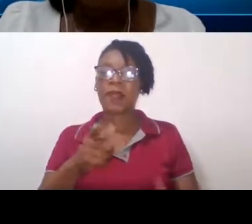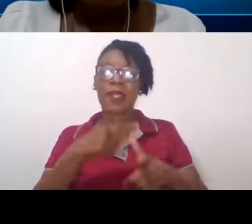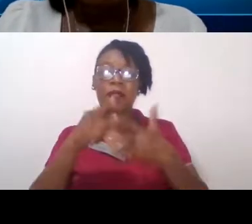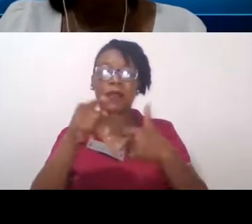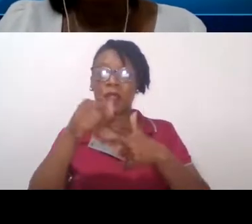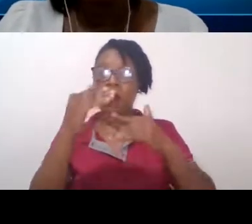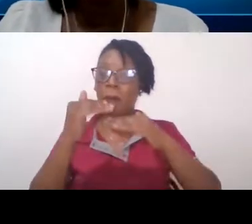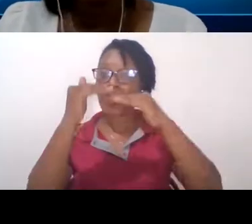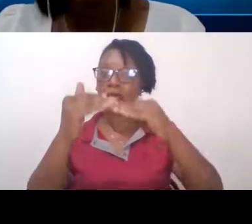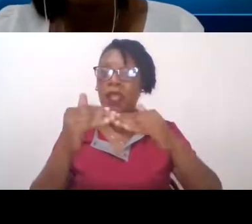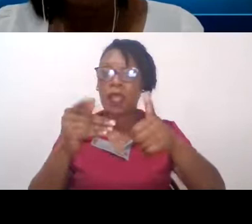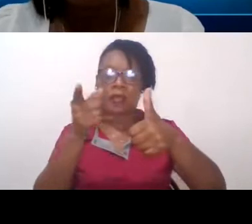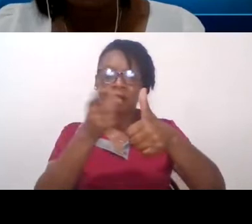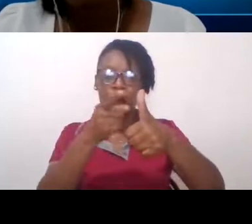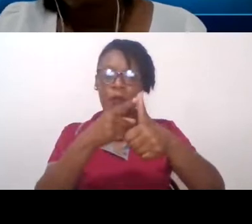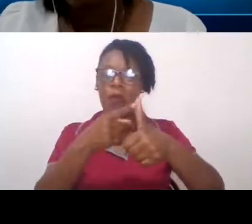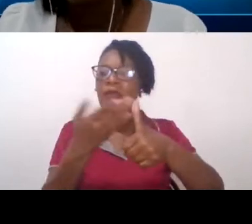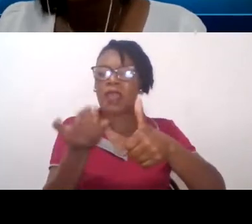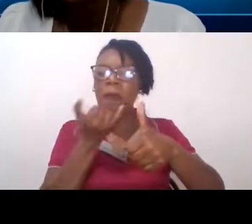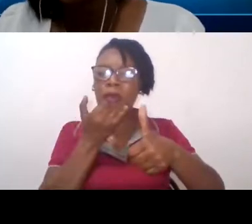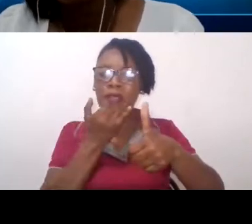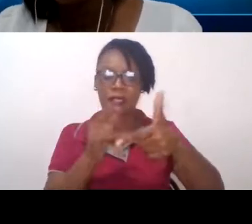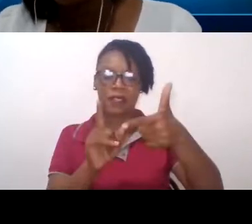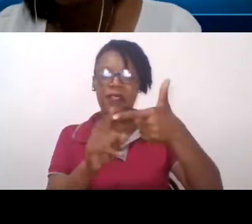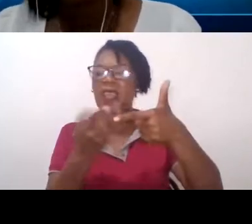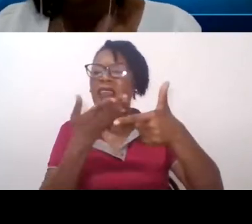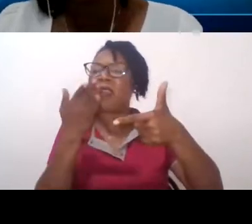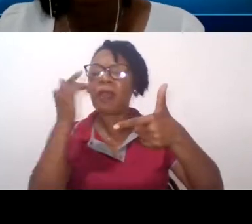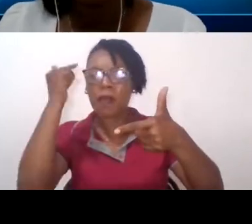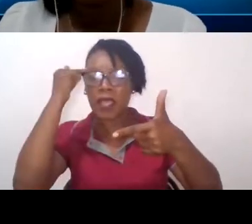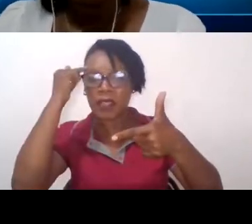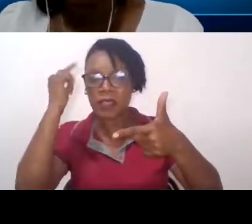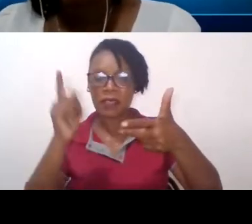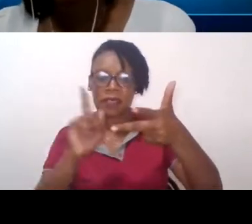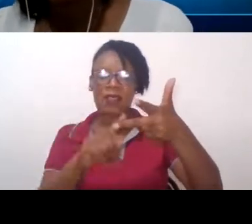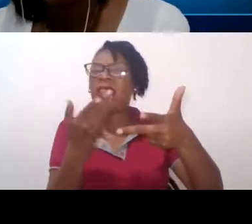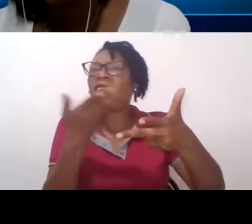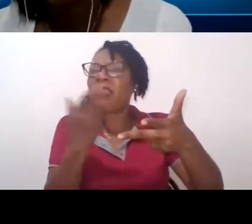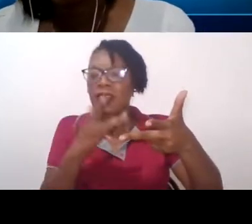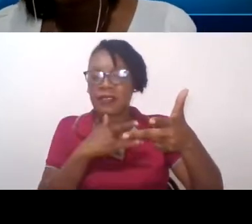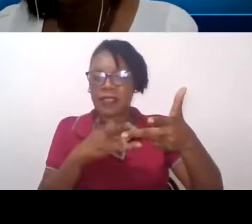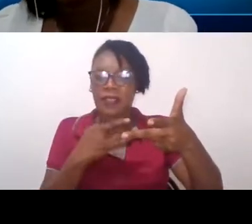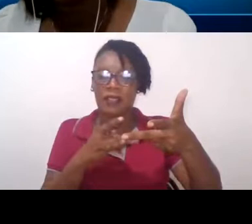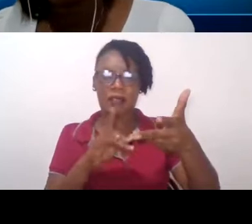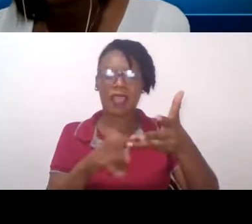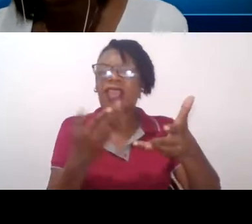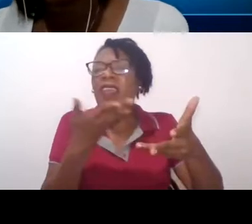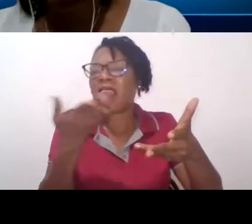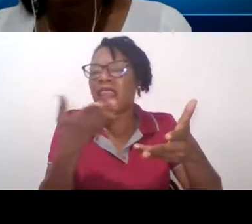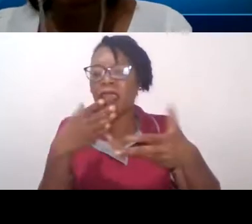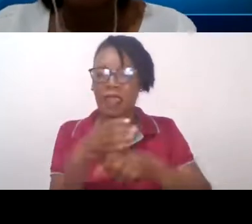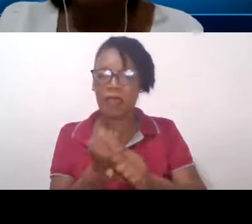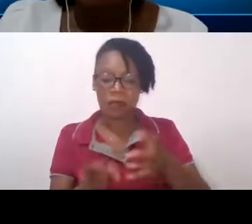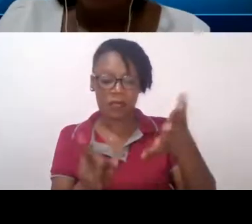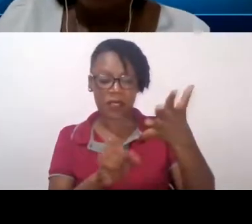pasa. Lo segundo es lo que pienso. La tercera etapa es lo que siento. La cuatro es lo que hago. Y la cinco es